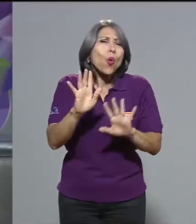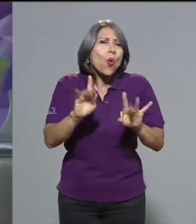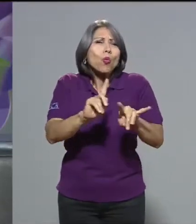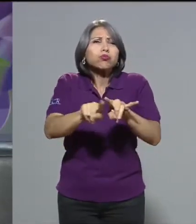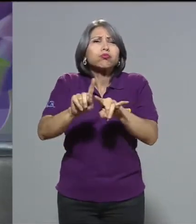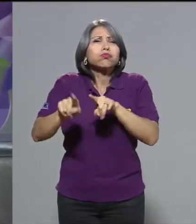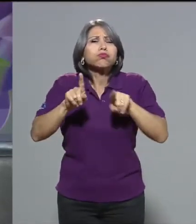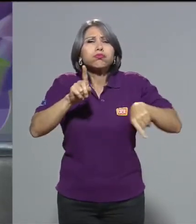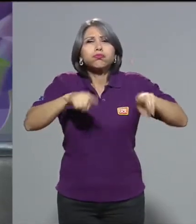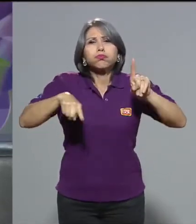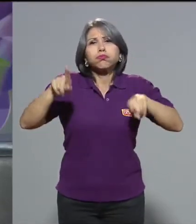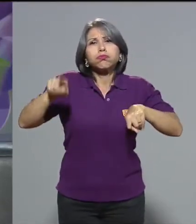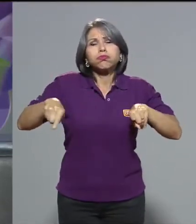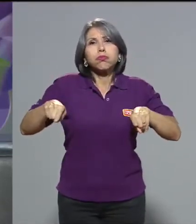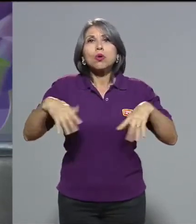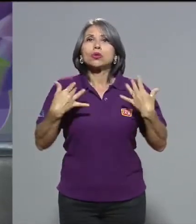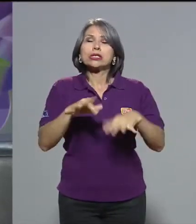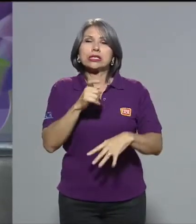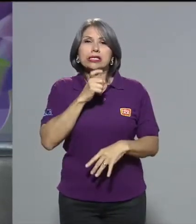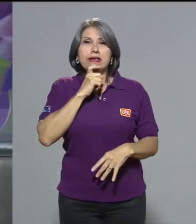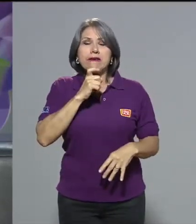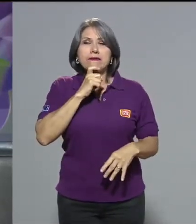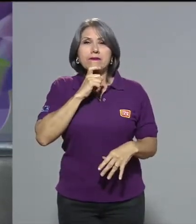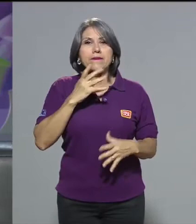la persona con autismo haya